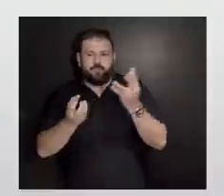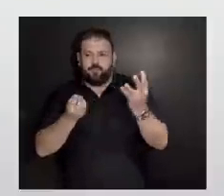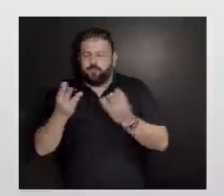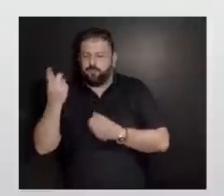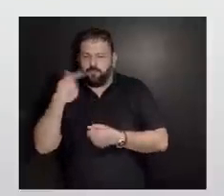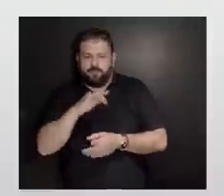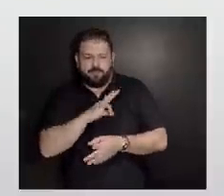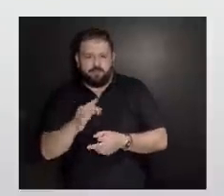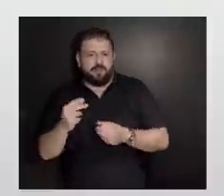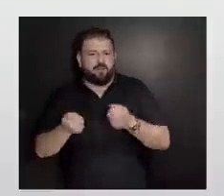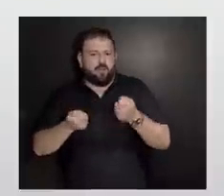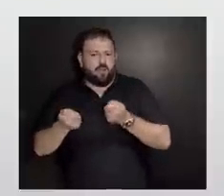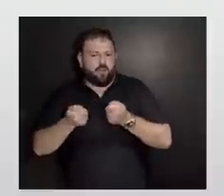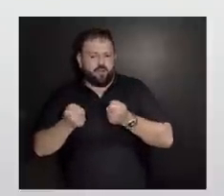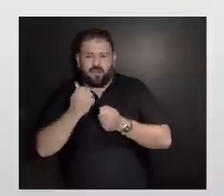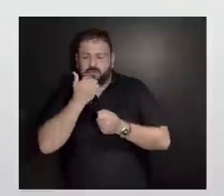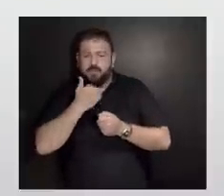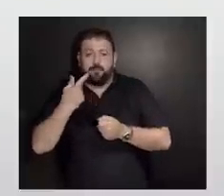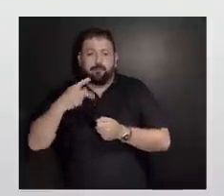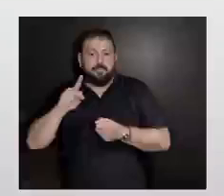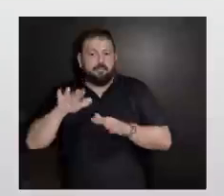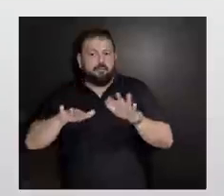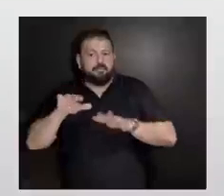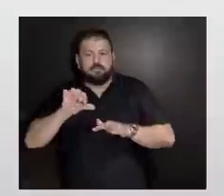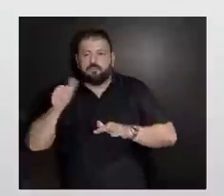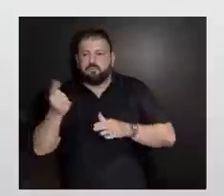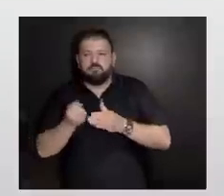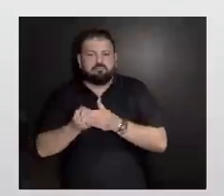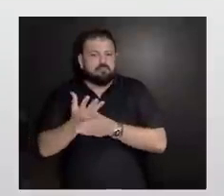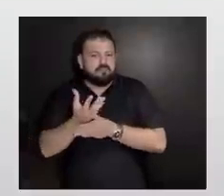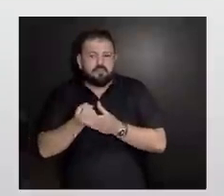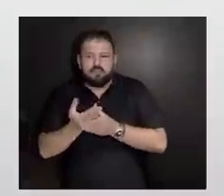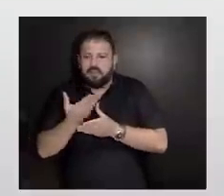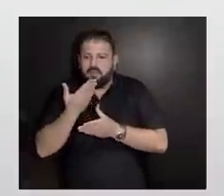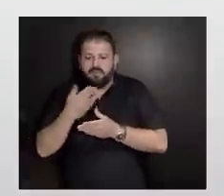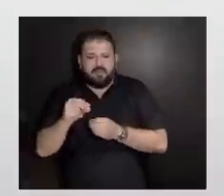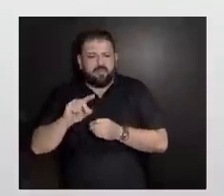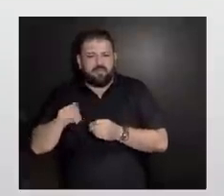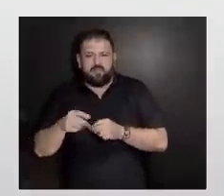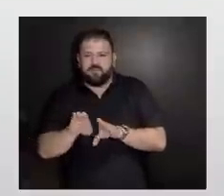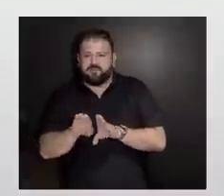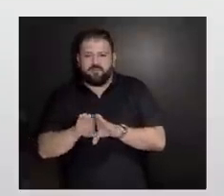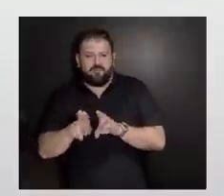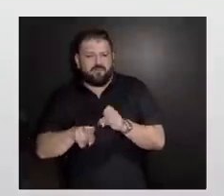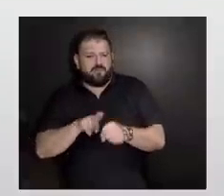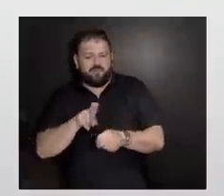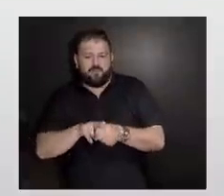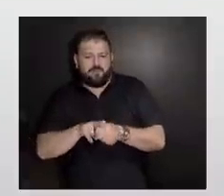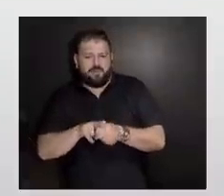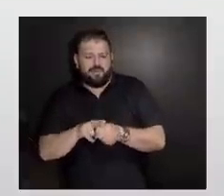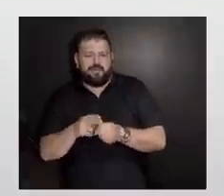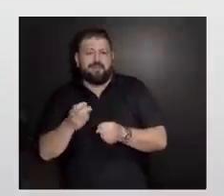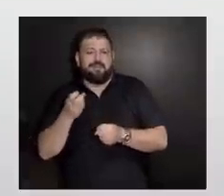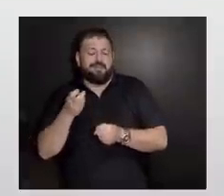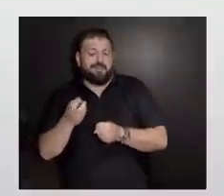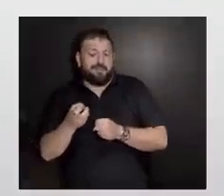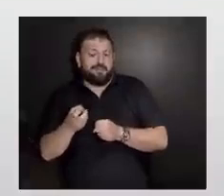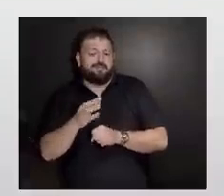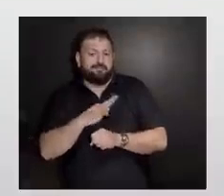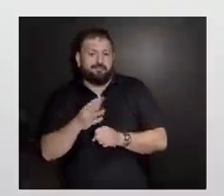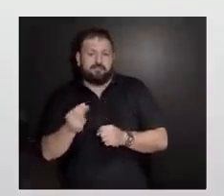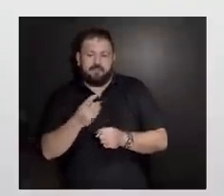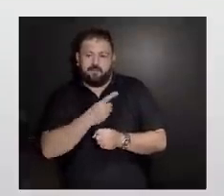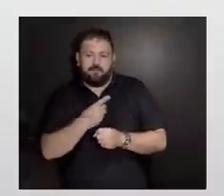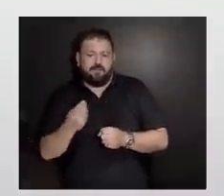un deterioro, o sea, que no se liberan como debería de hacerlo de manera normal. Y como no hay esta señal que le diga a nuestro cuerpo que debe